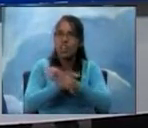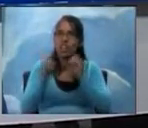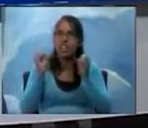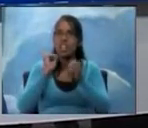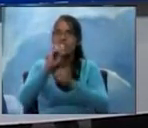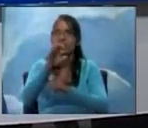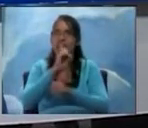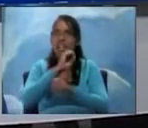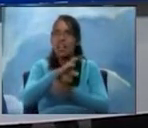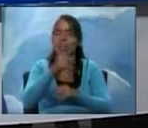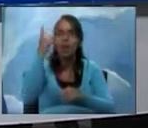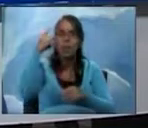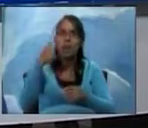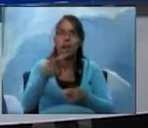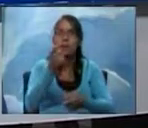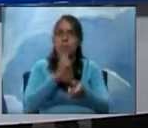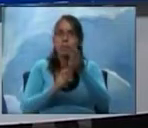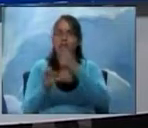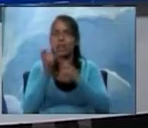las redes para pescar.